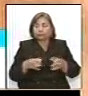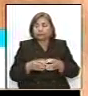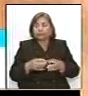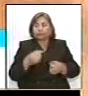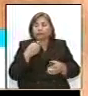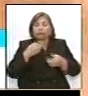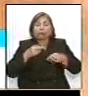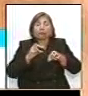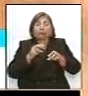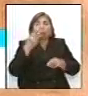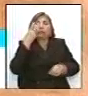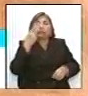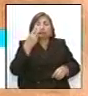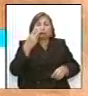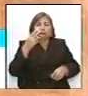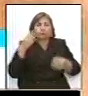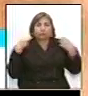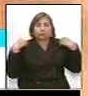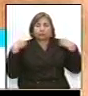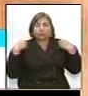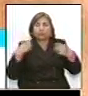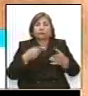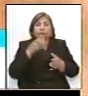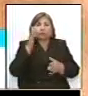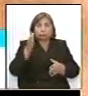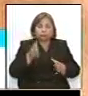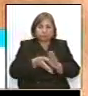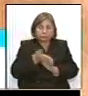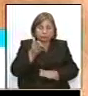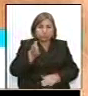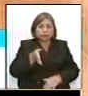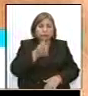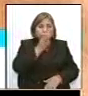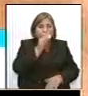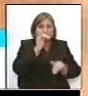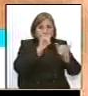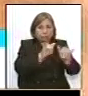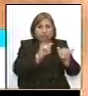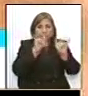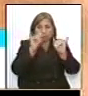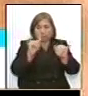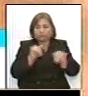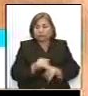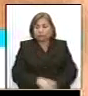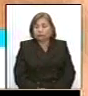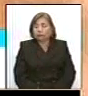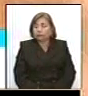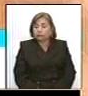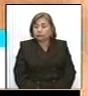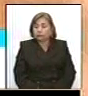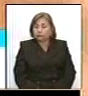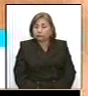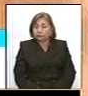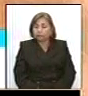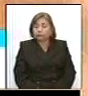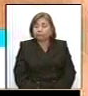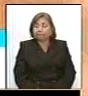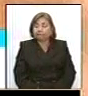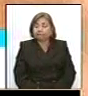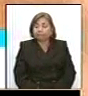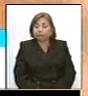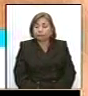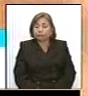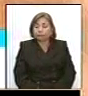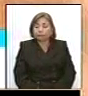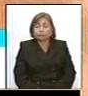se autoriza a dos personas de su despacho a desplazarse y permanecer en las distintas ciudades del país. Lo